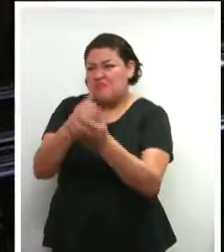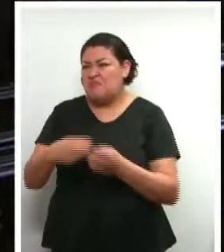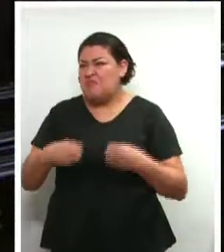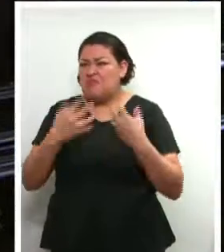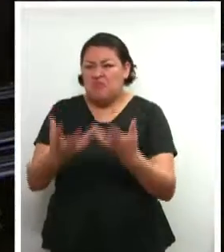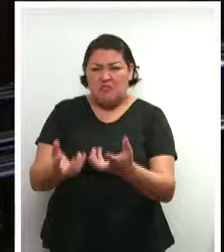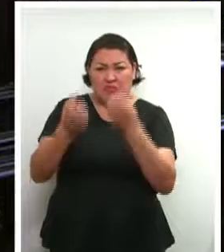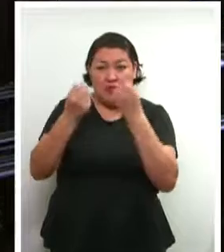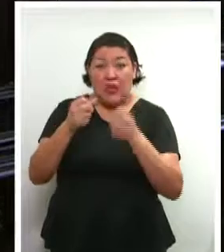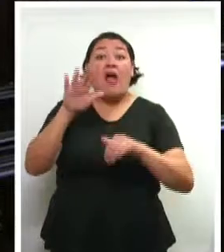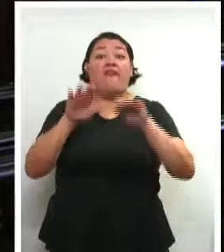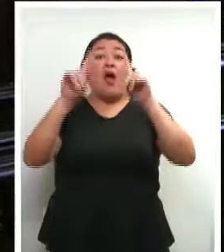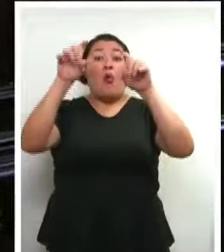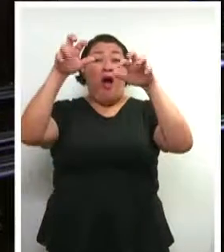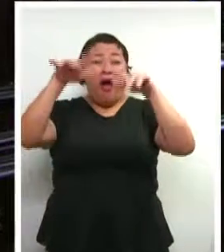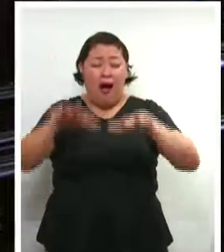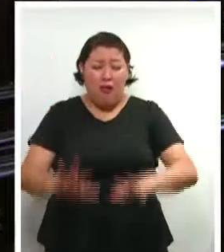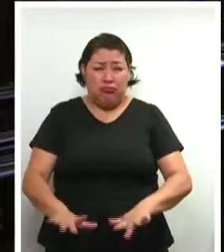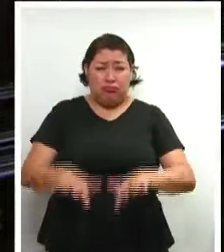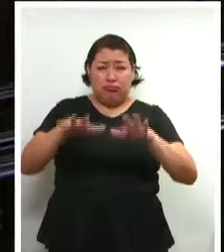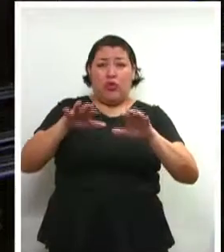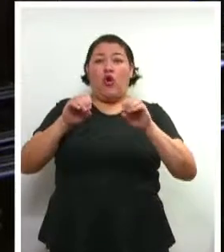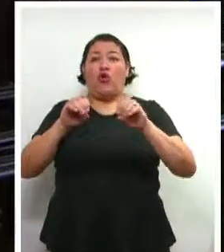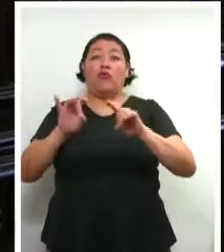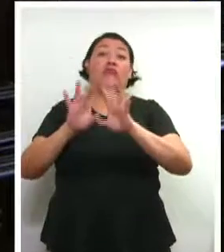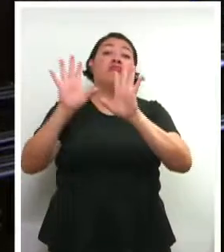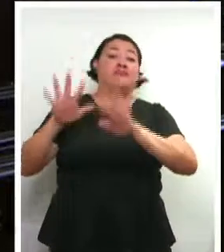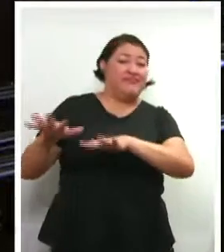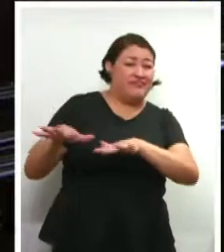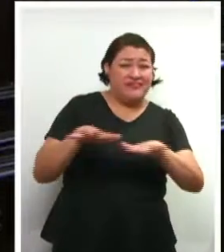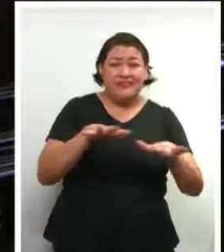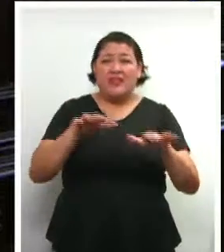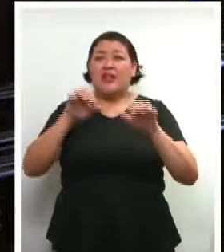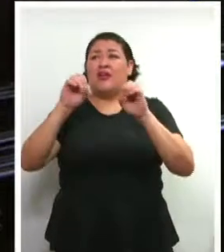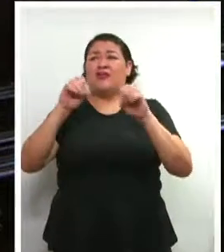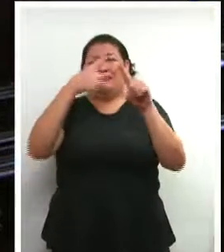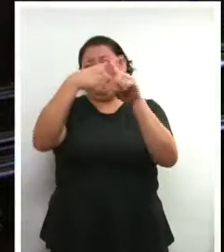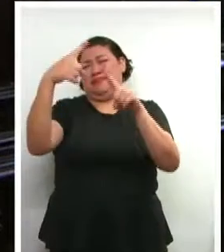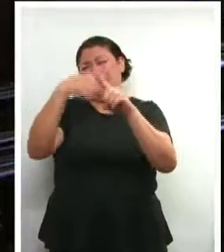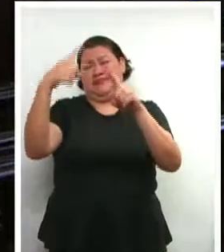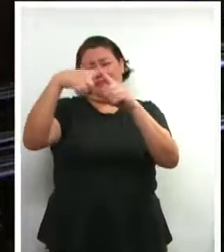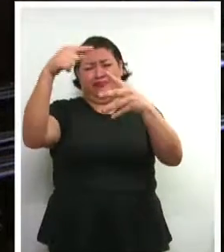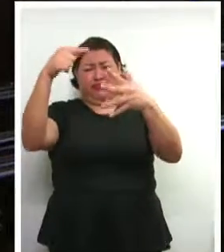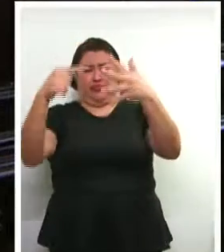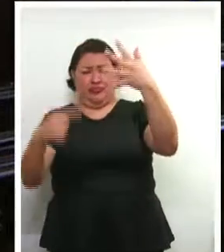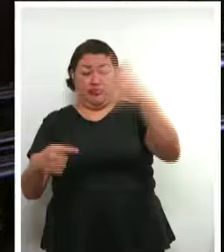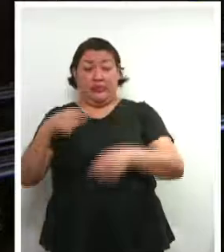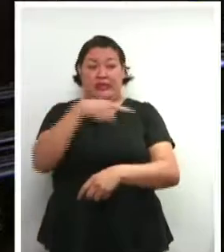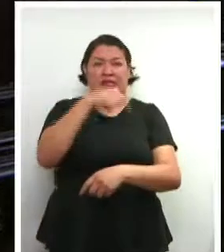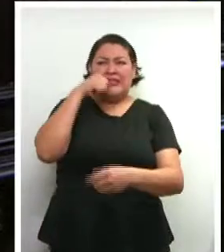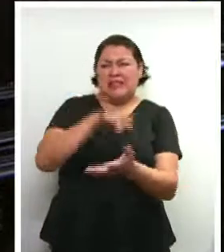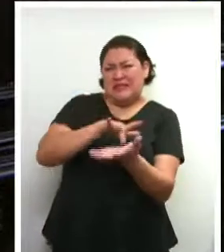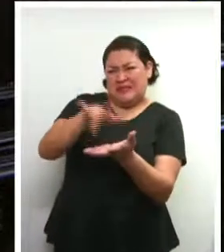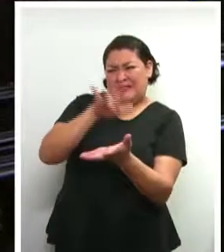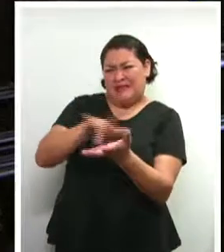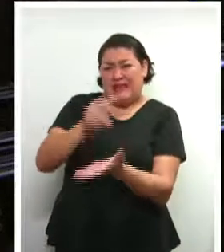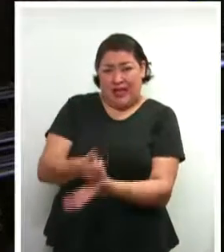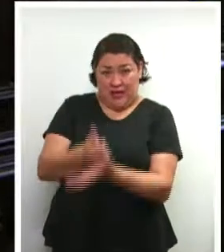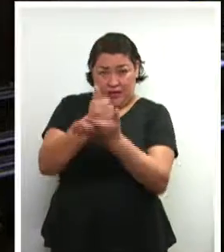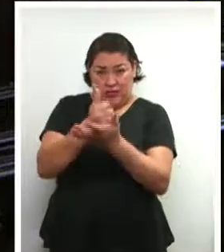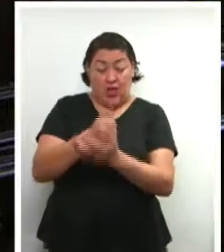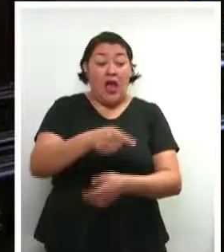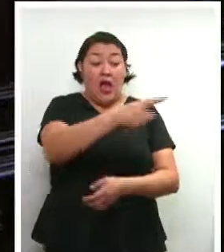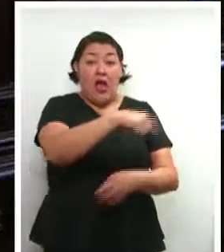en inundaciones, en desastres, terremotos, por mencionar algunos de estos. La mayoría de los